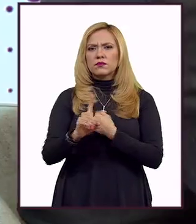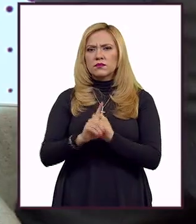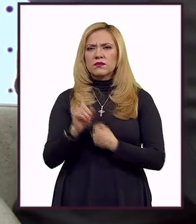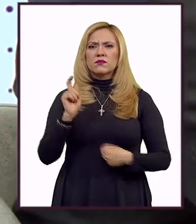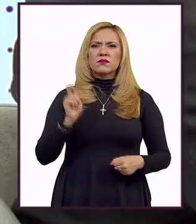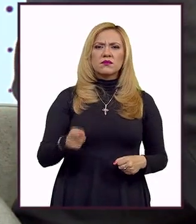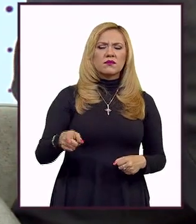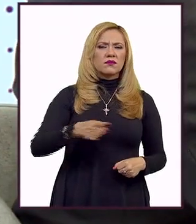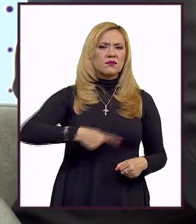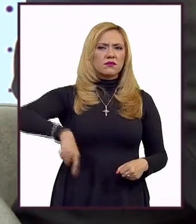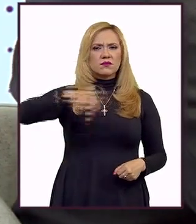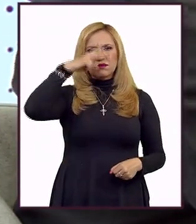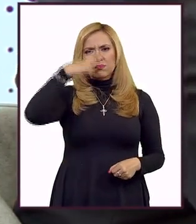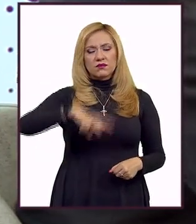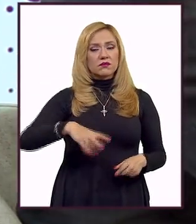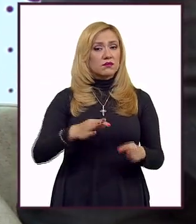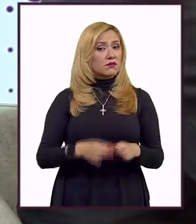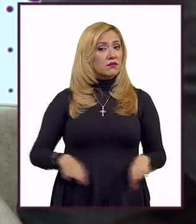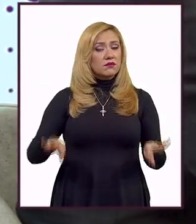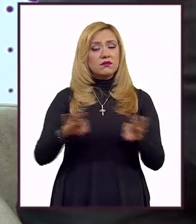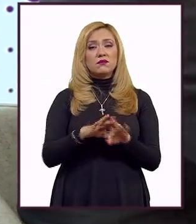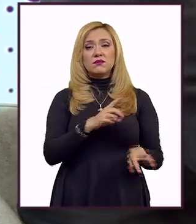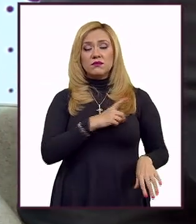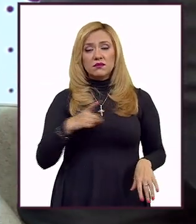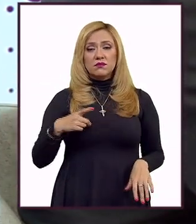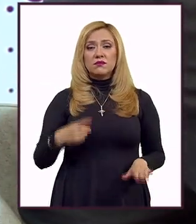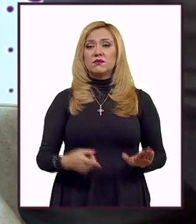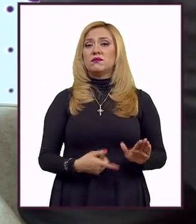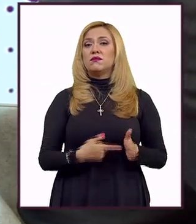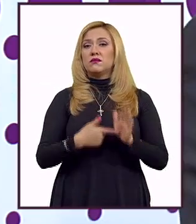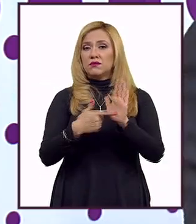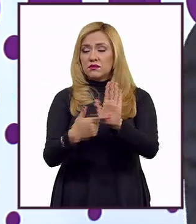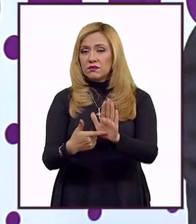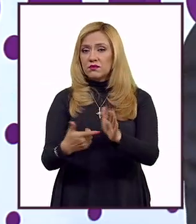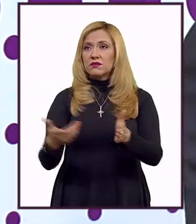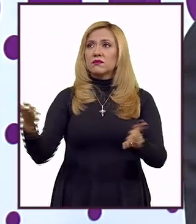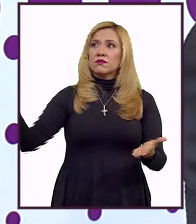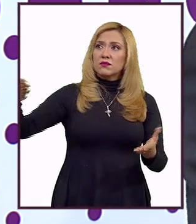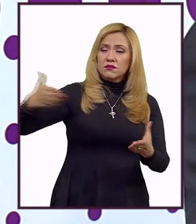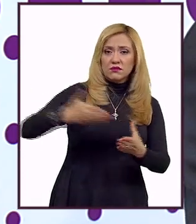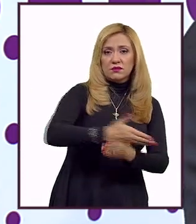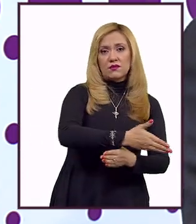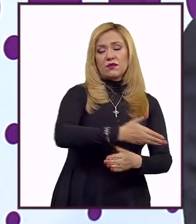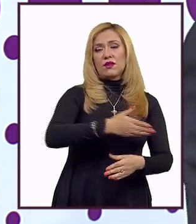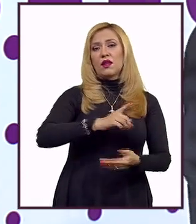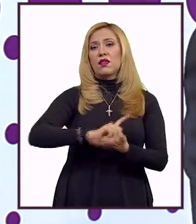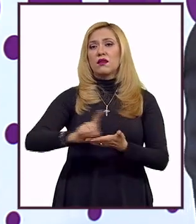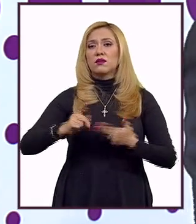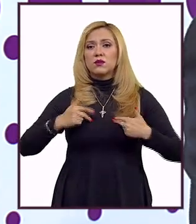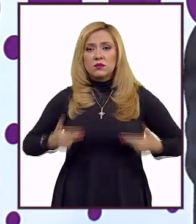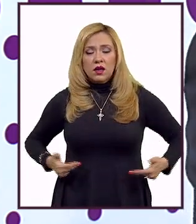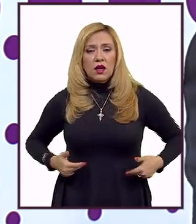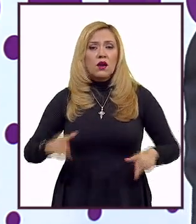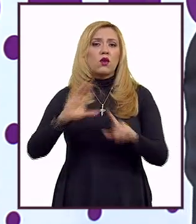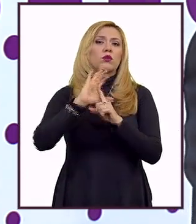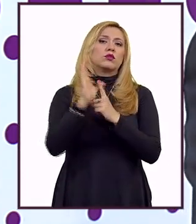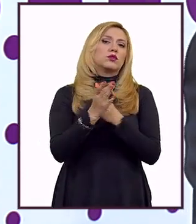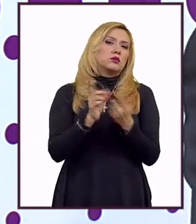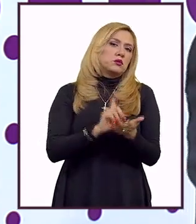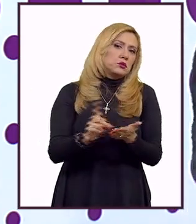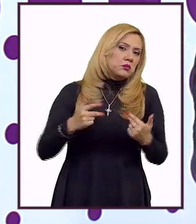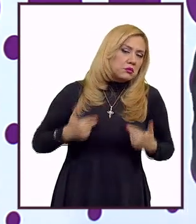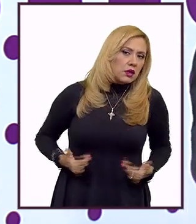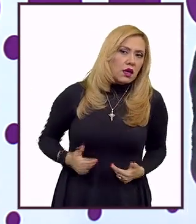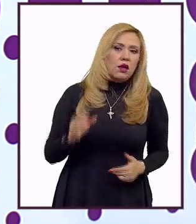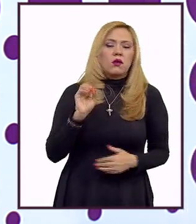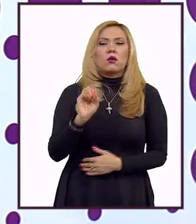situación migratoria en México, es muy importante garantizar el pleno acceso de las instituciones de derechos humanos como la CNDH o las